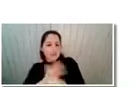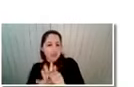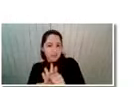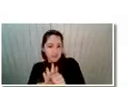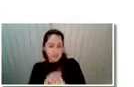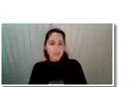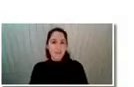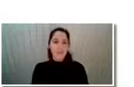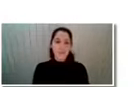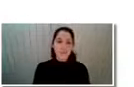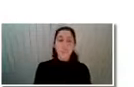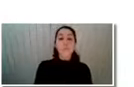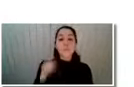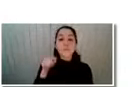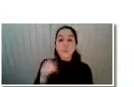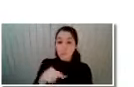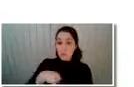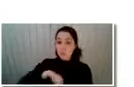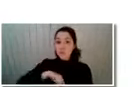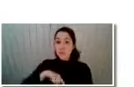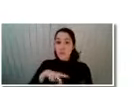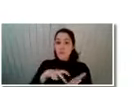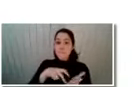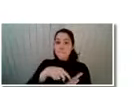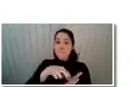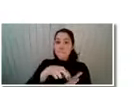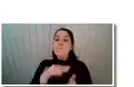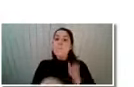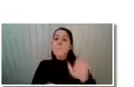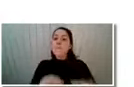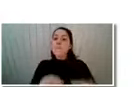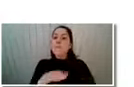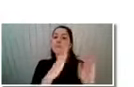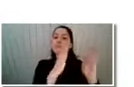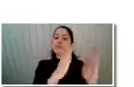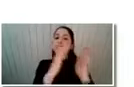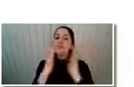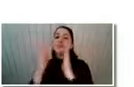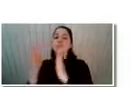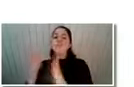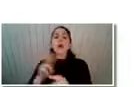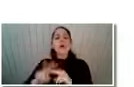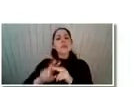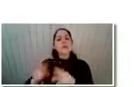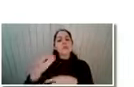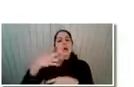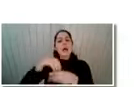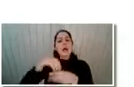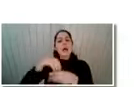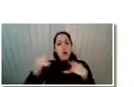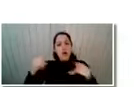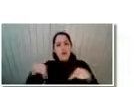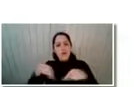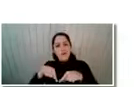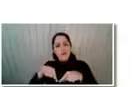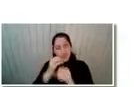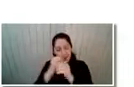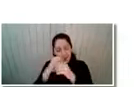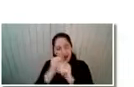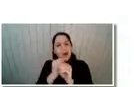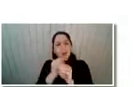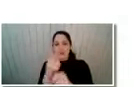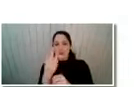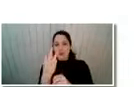Entonces, los pasos que tenemos que hacer en el laboratorio son básicamente 3, y se los voy